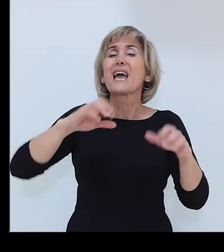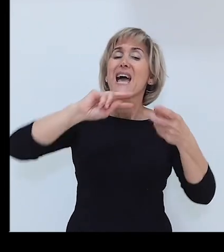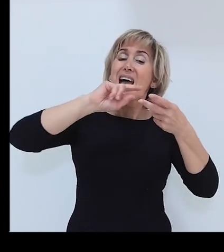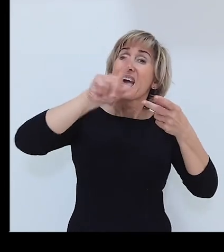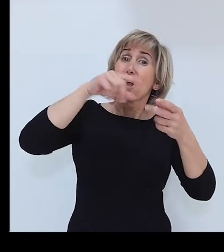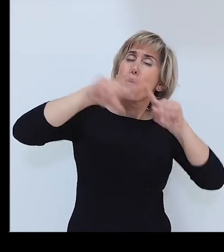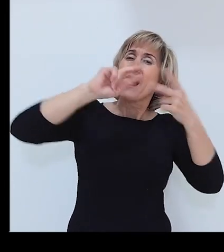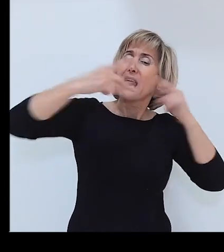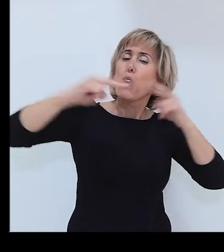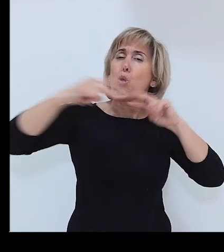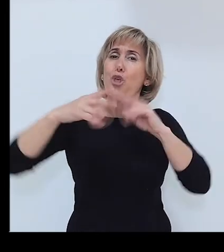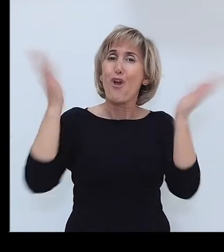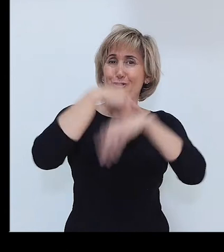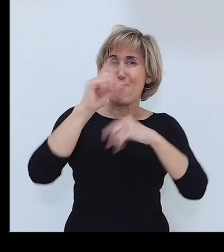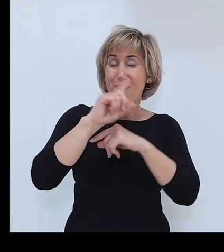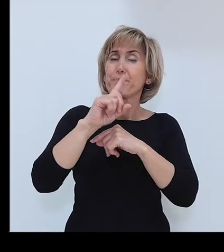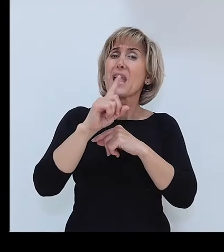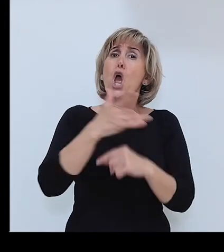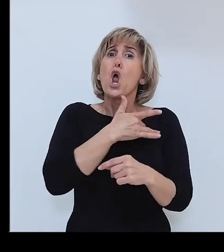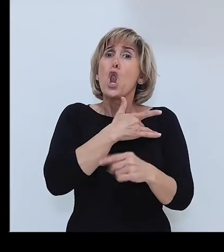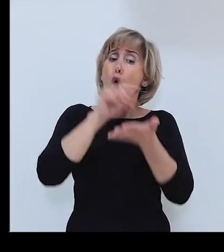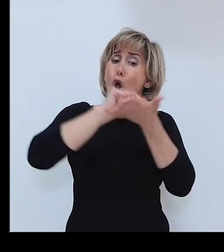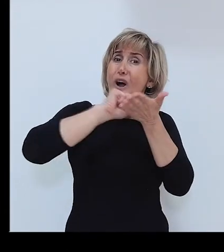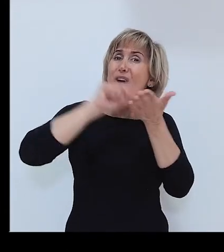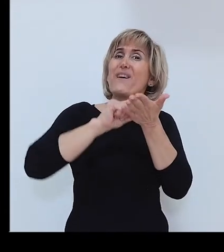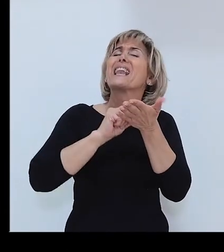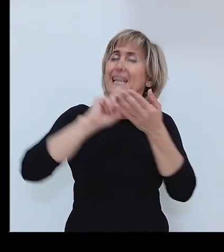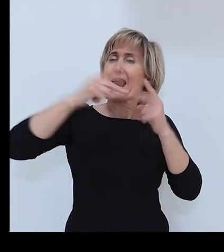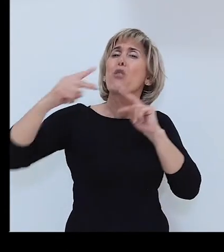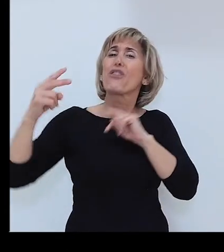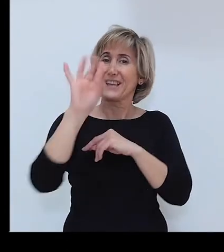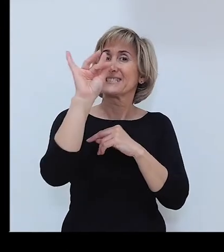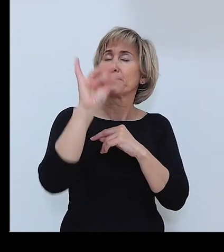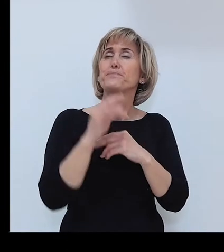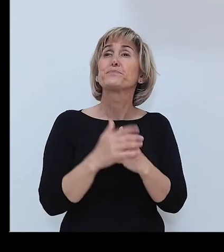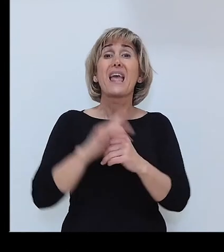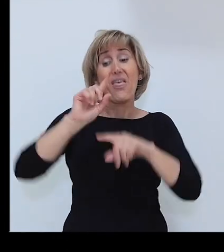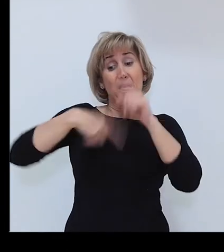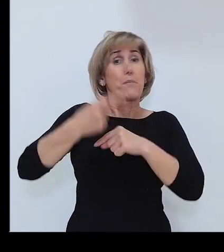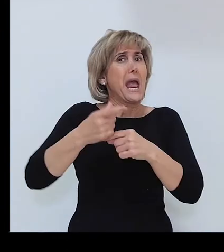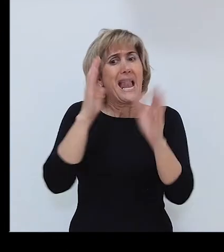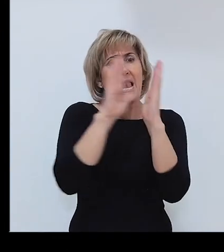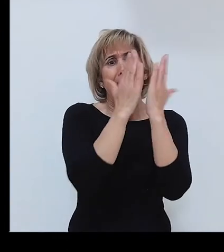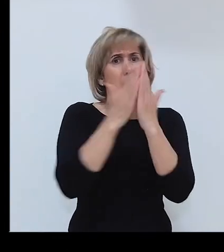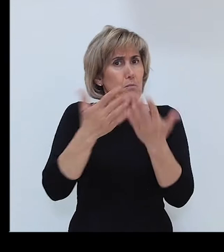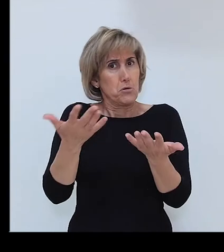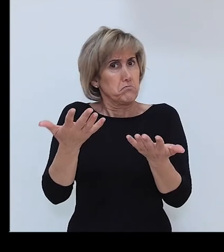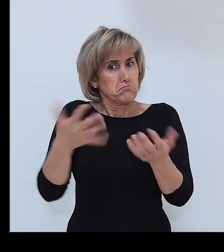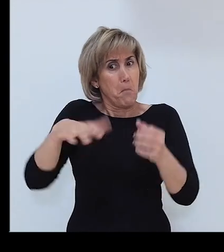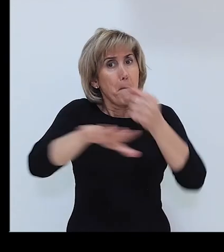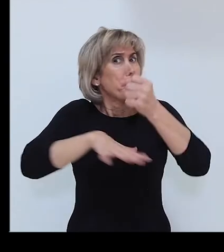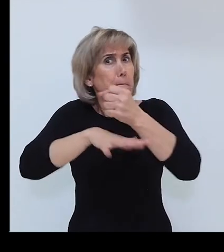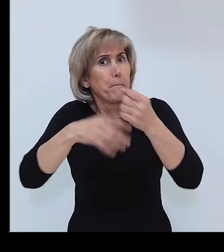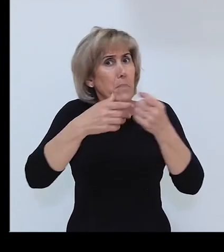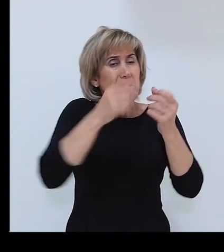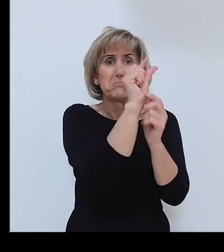traducido, exceptuando por lo menos que hayamos encontrado las novelas, sí. Pero luego después, los